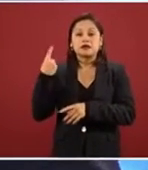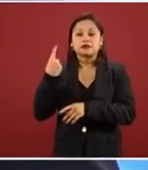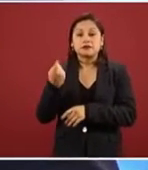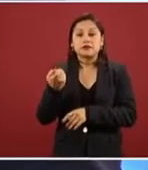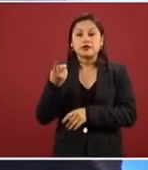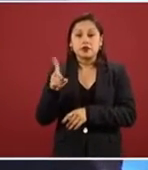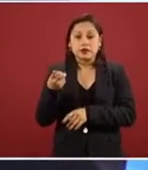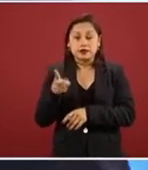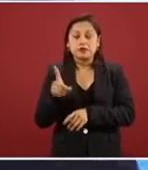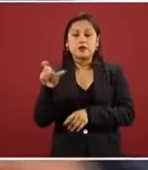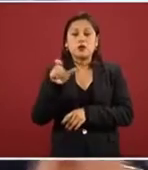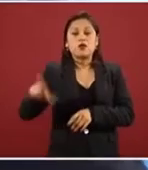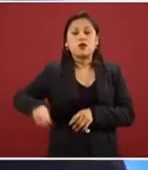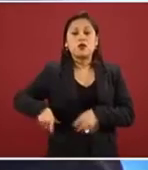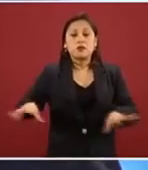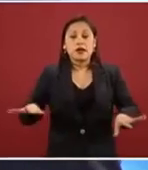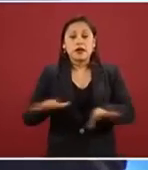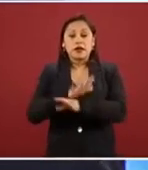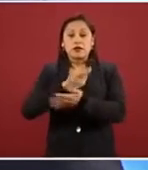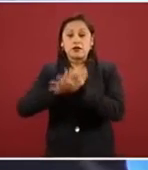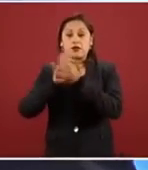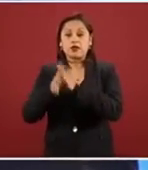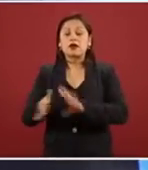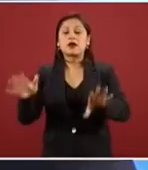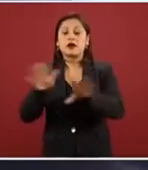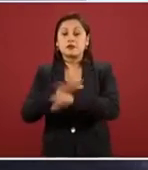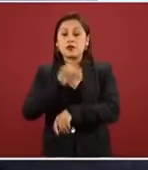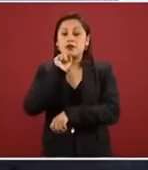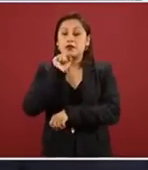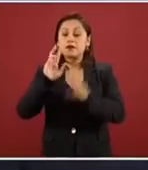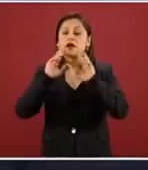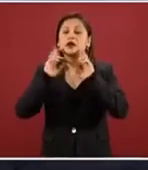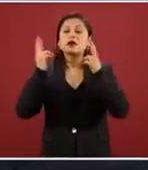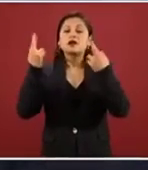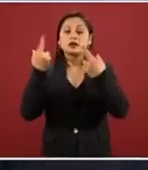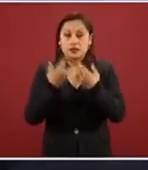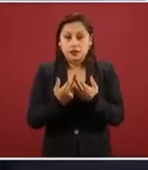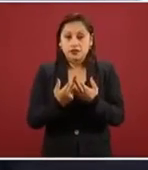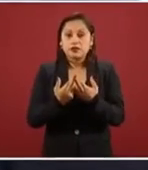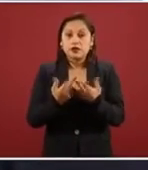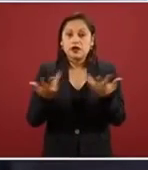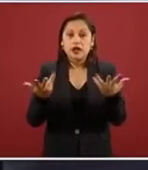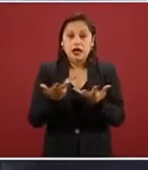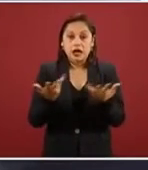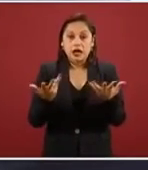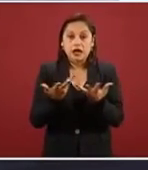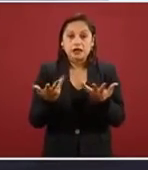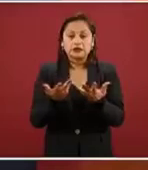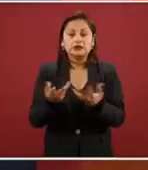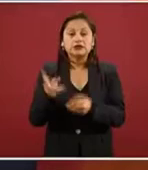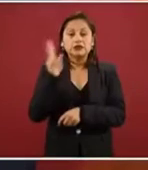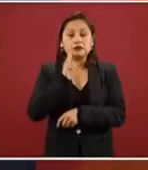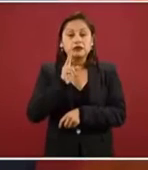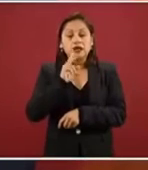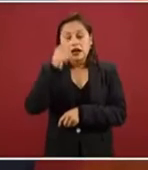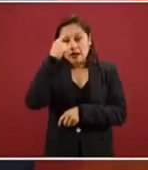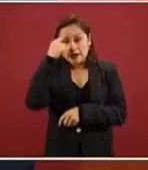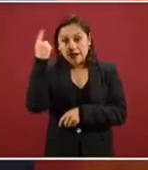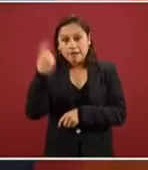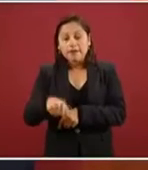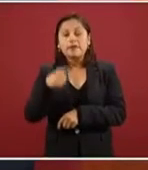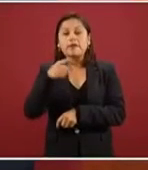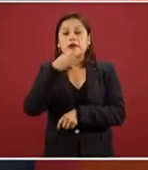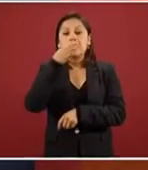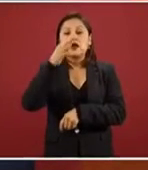1 de diciembre y un par de días después en sesión permanente, justamente para prevenir, y que fue necesario instalarlo en el incidente